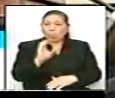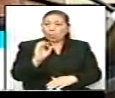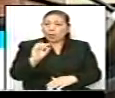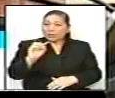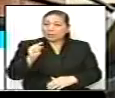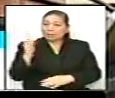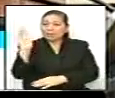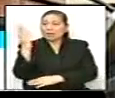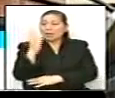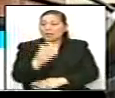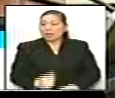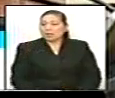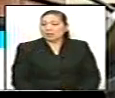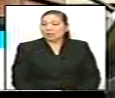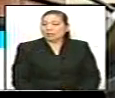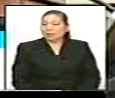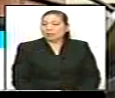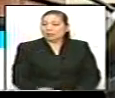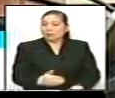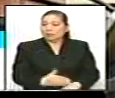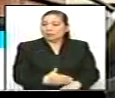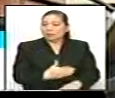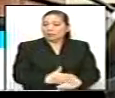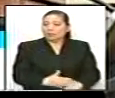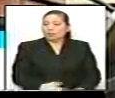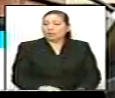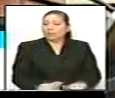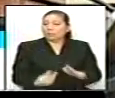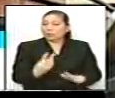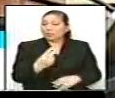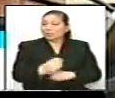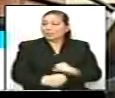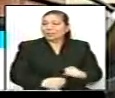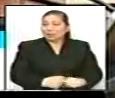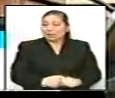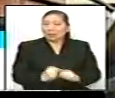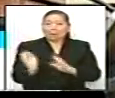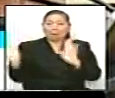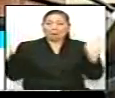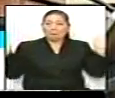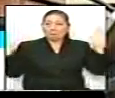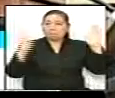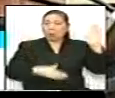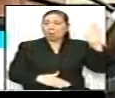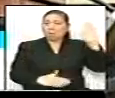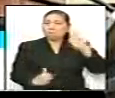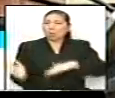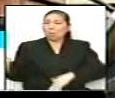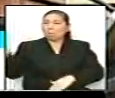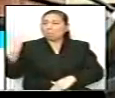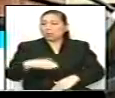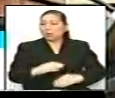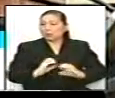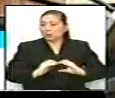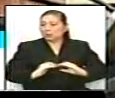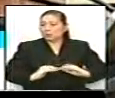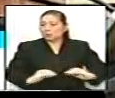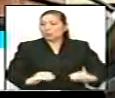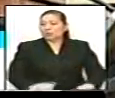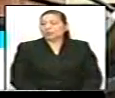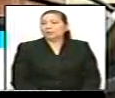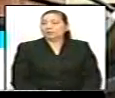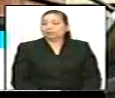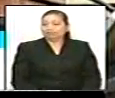40.000 árboles con un desarrollo de 12 años, los tumbaron alegremente y pusieron una chancadora, que